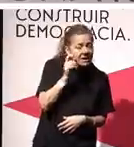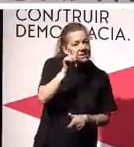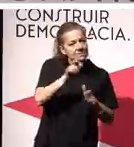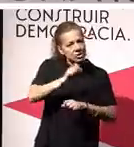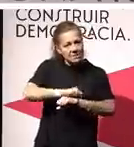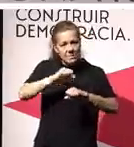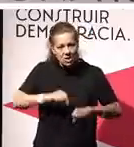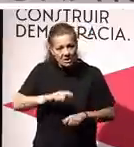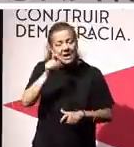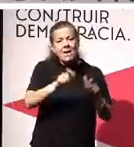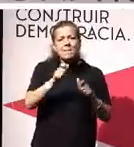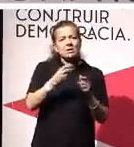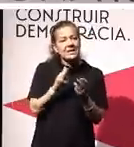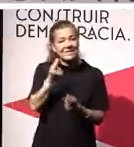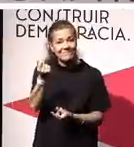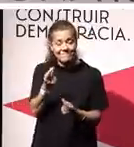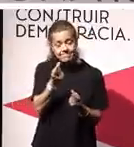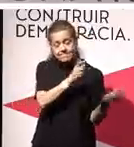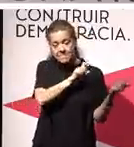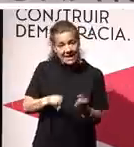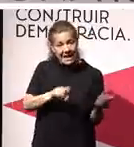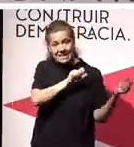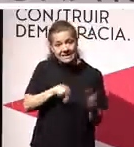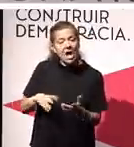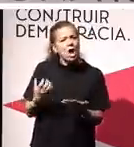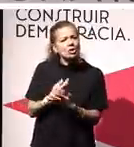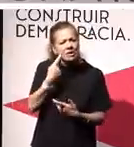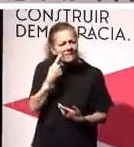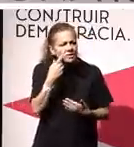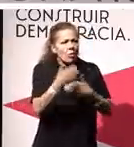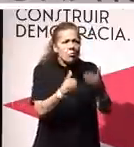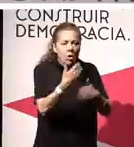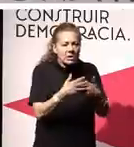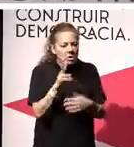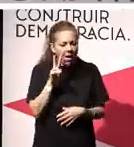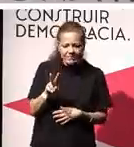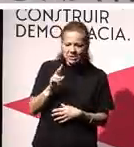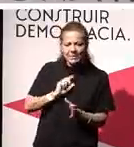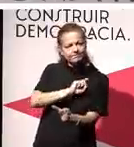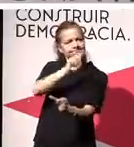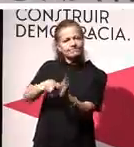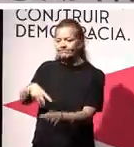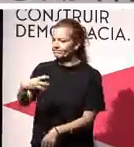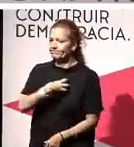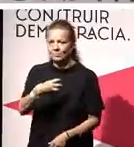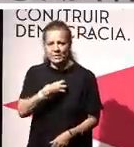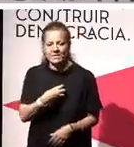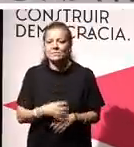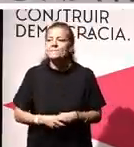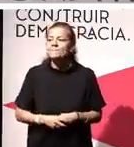personas mayores, a las personas migrantes, a todas las que han visto pasar el progreso ante sus ojos, pero nunca se han podido subir en